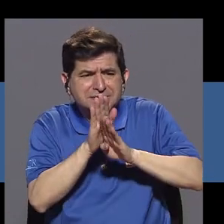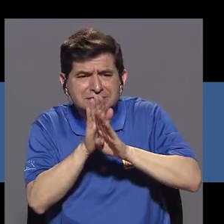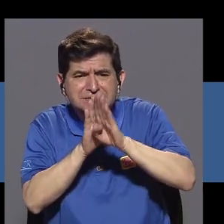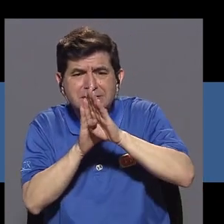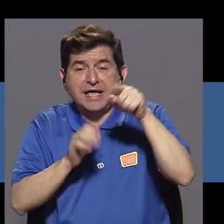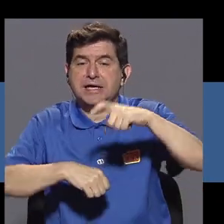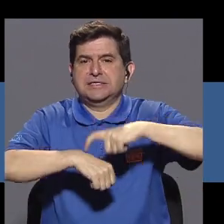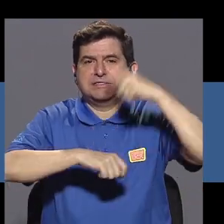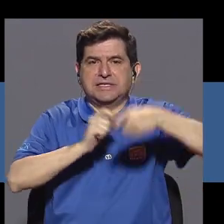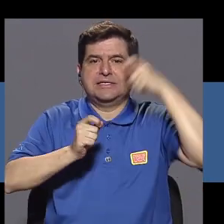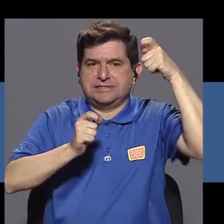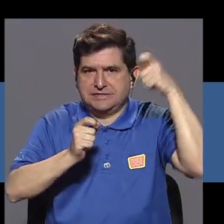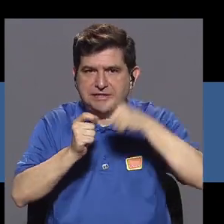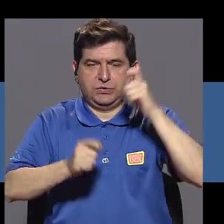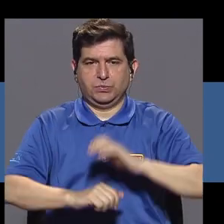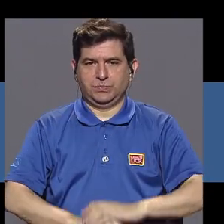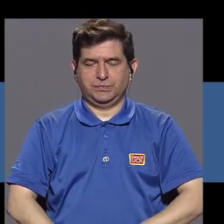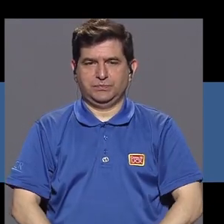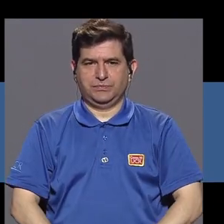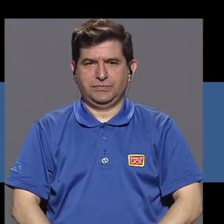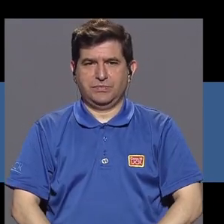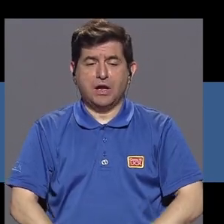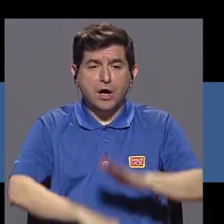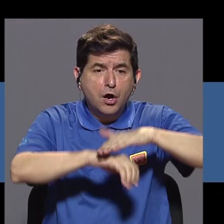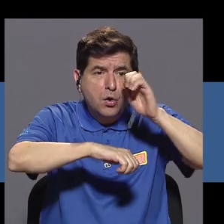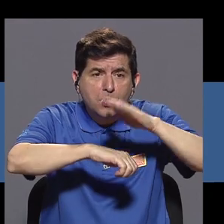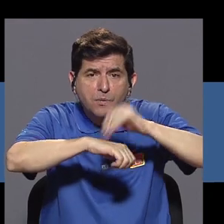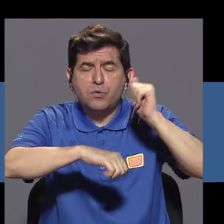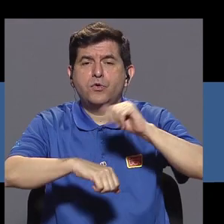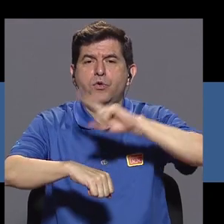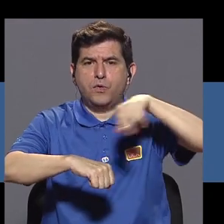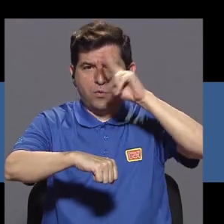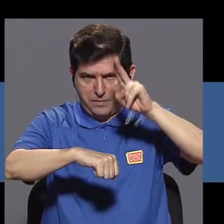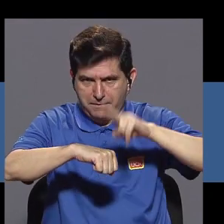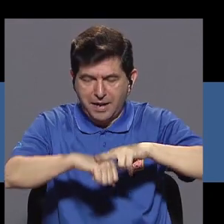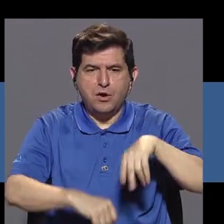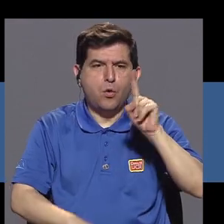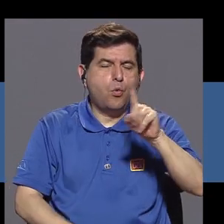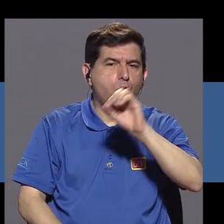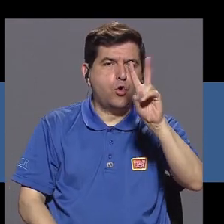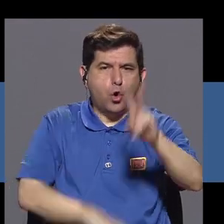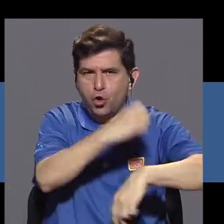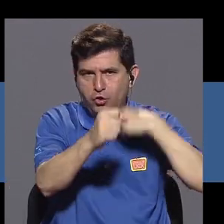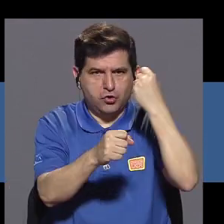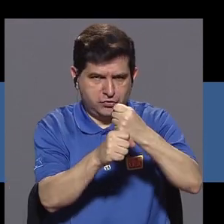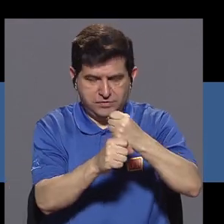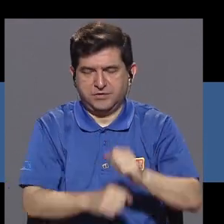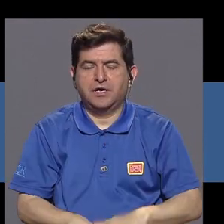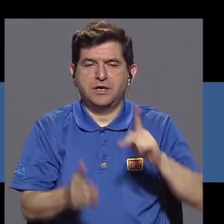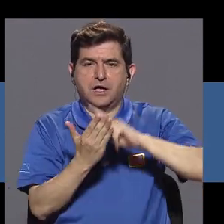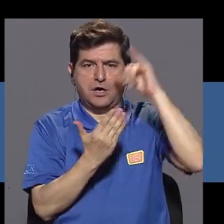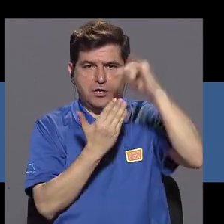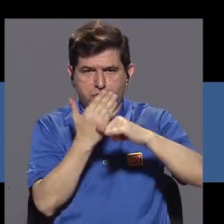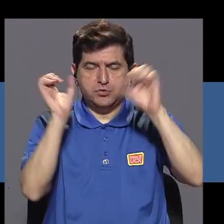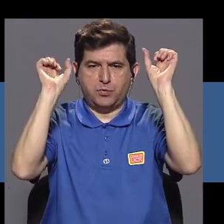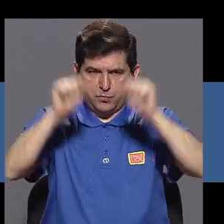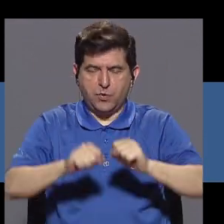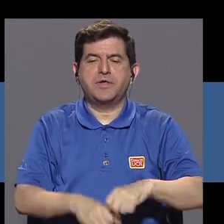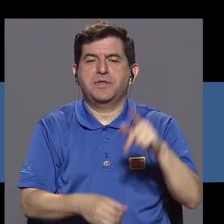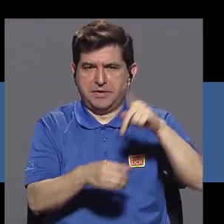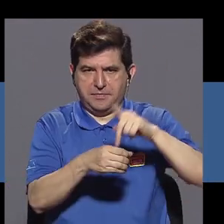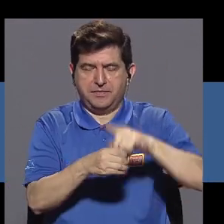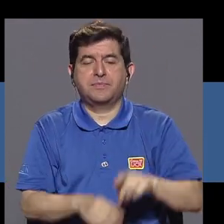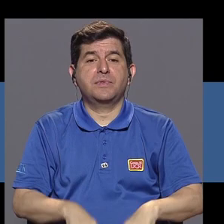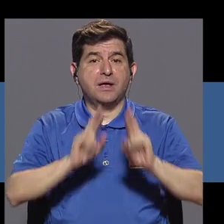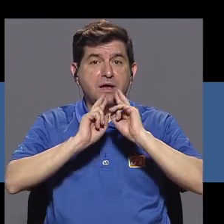particular. Son convocatorias que generalmente se hacen para 1 o 2 años en donde el proyecto puede optar, entonces sus resultados son más evidentes y